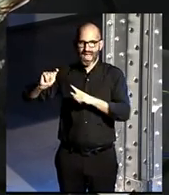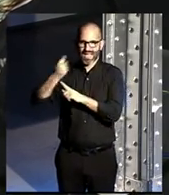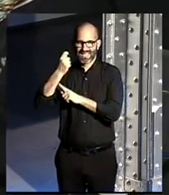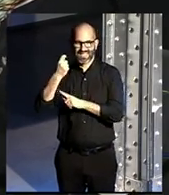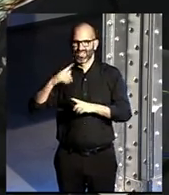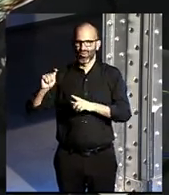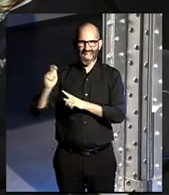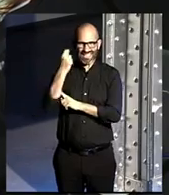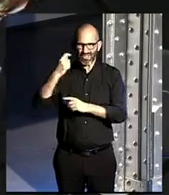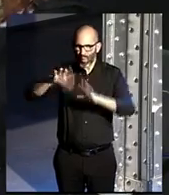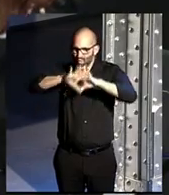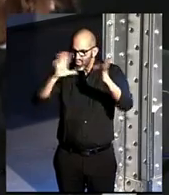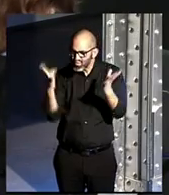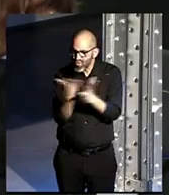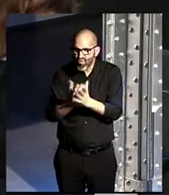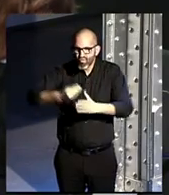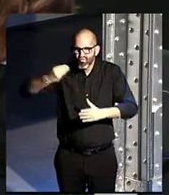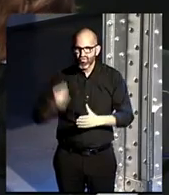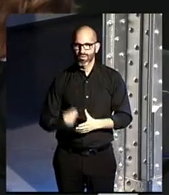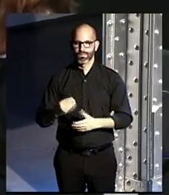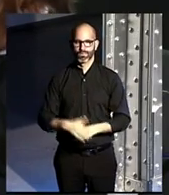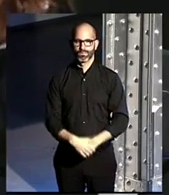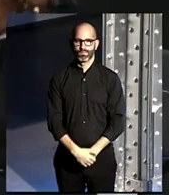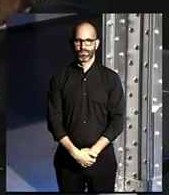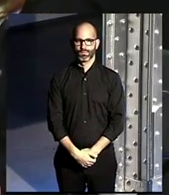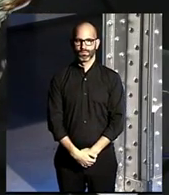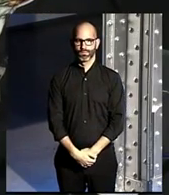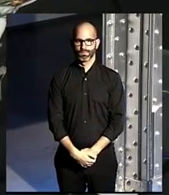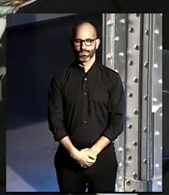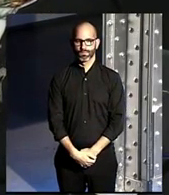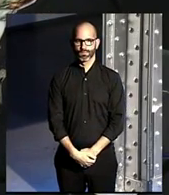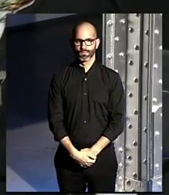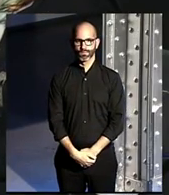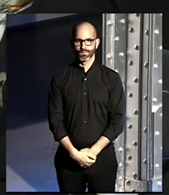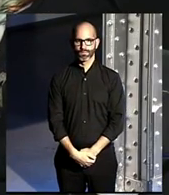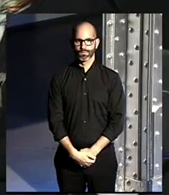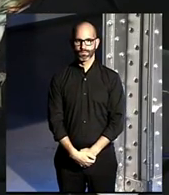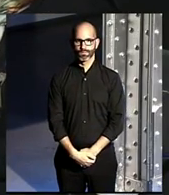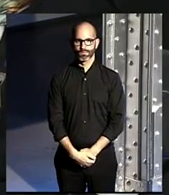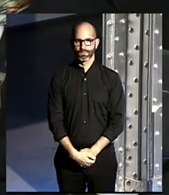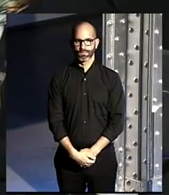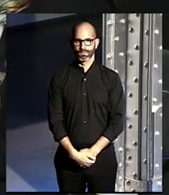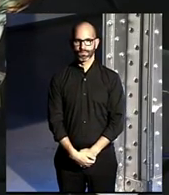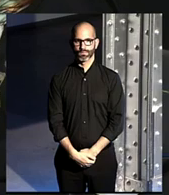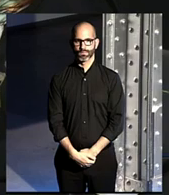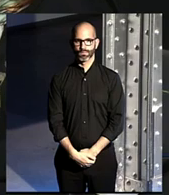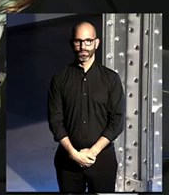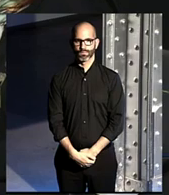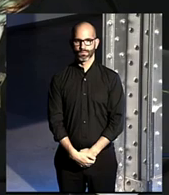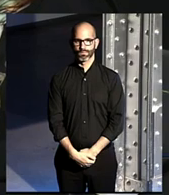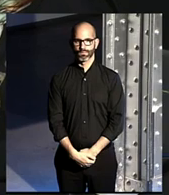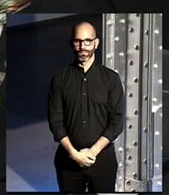His publisher gets rid of several things from his books. Number one,